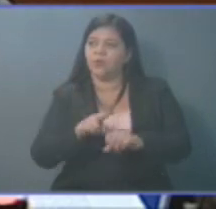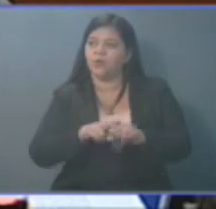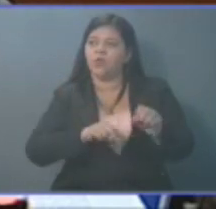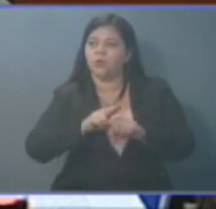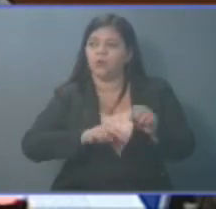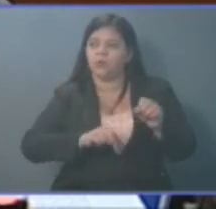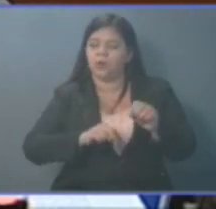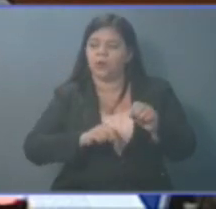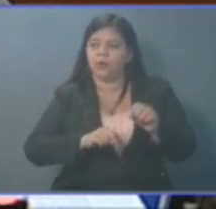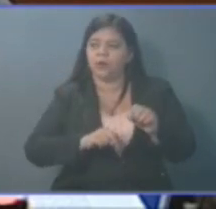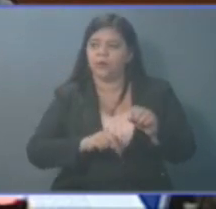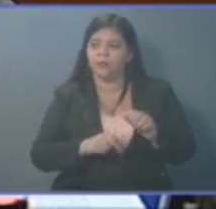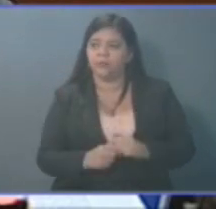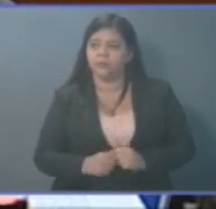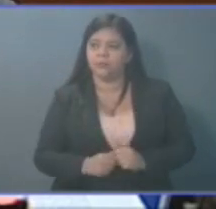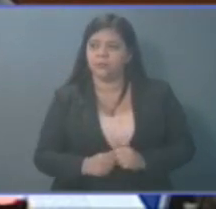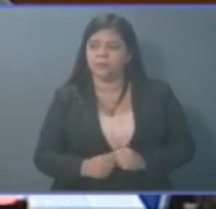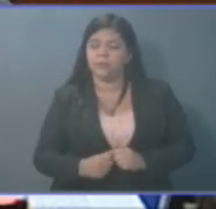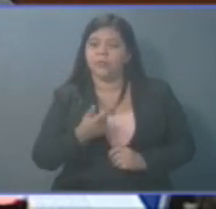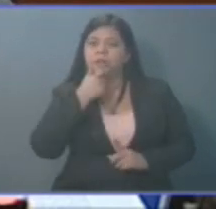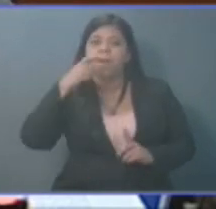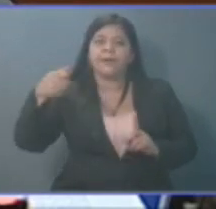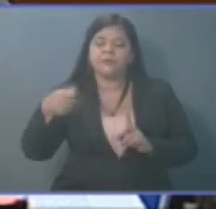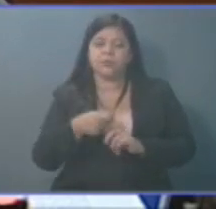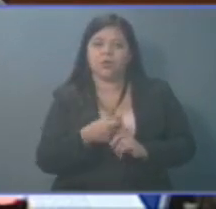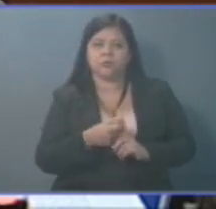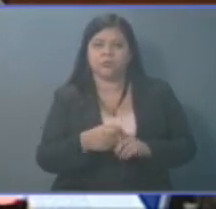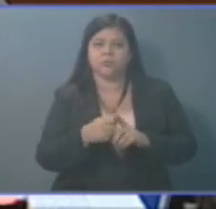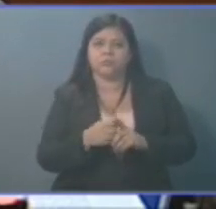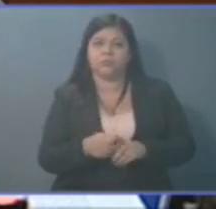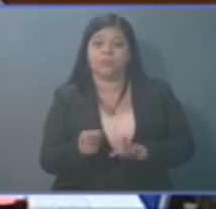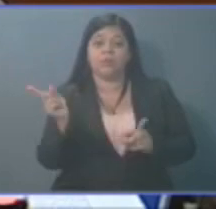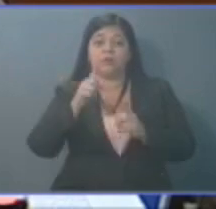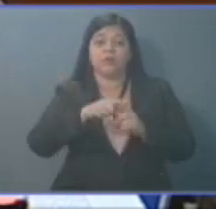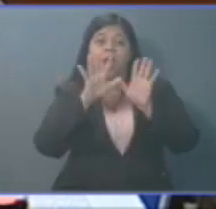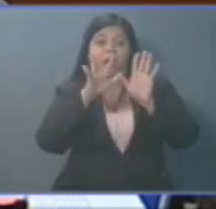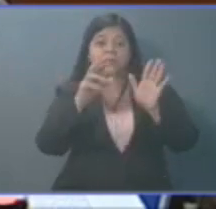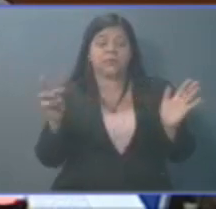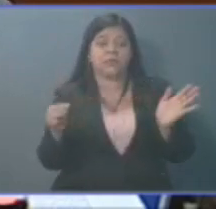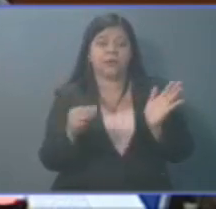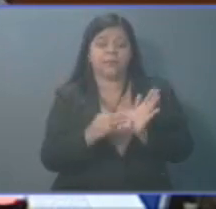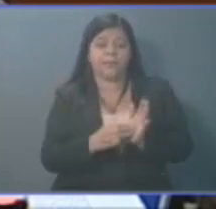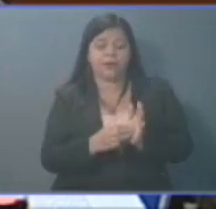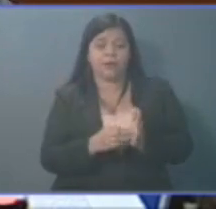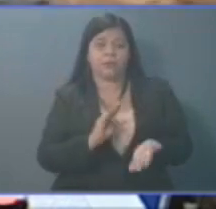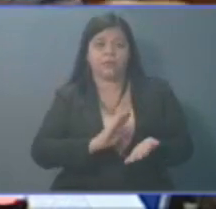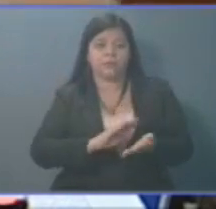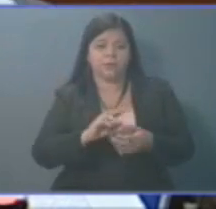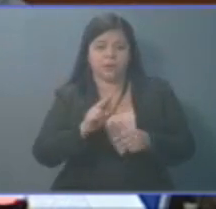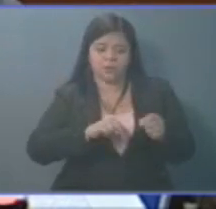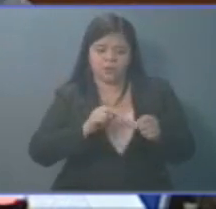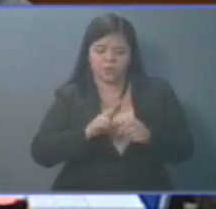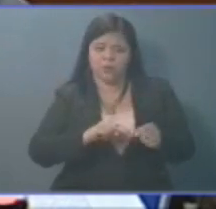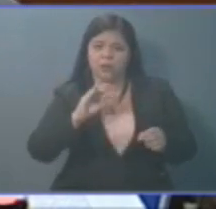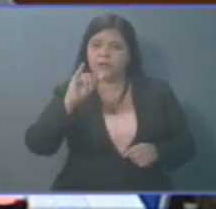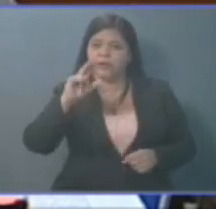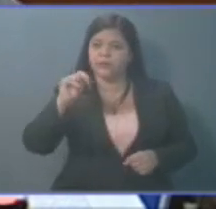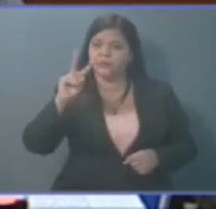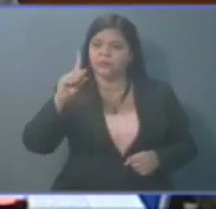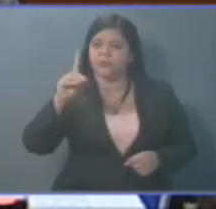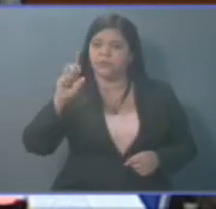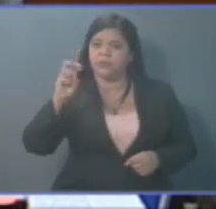$600 de pensión y hasta $10,000 de indemnización. Ahí está un